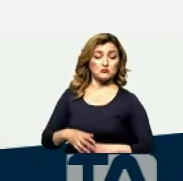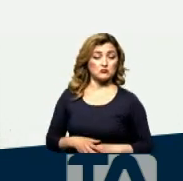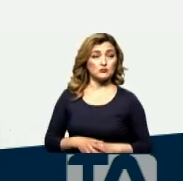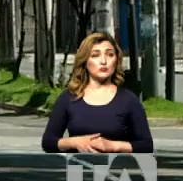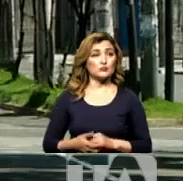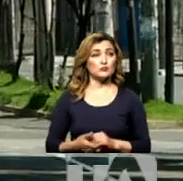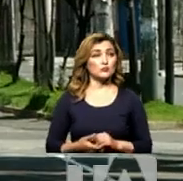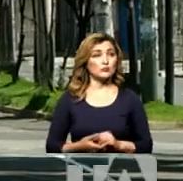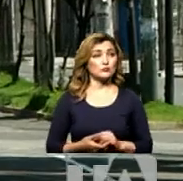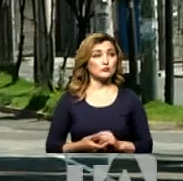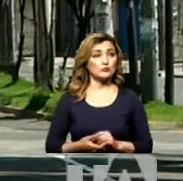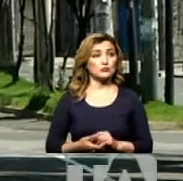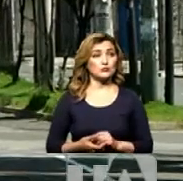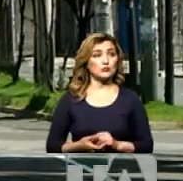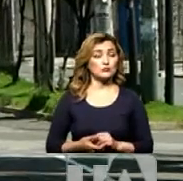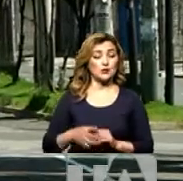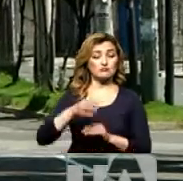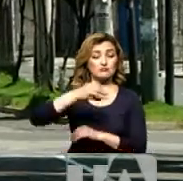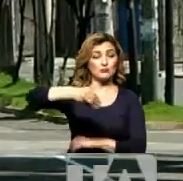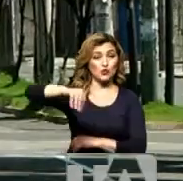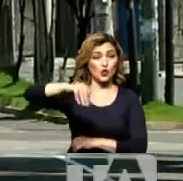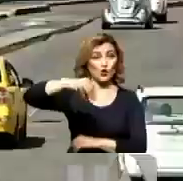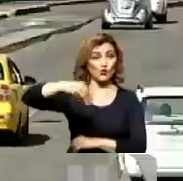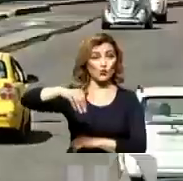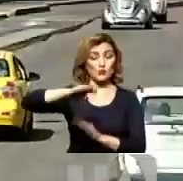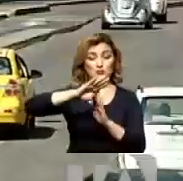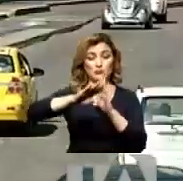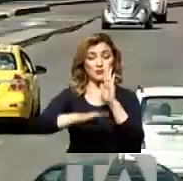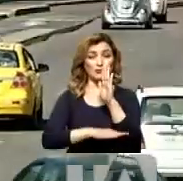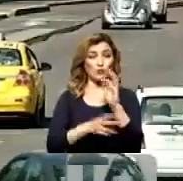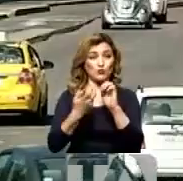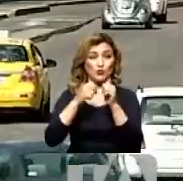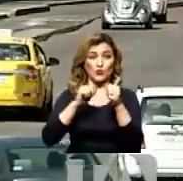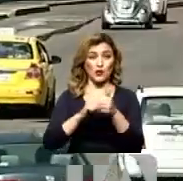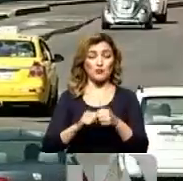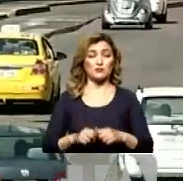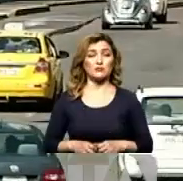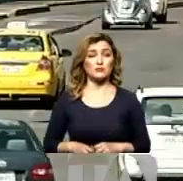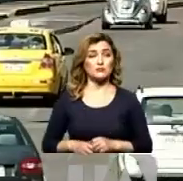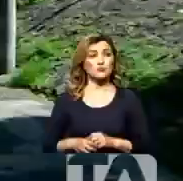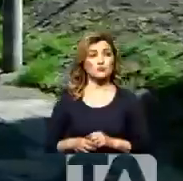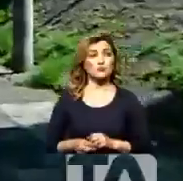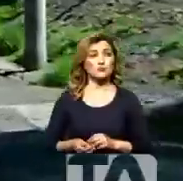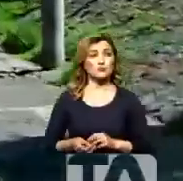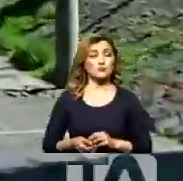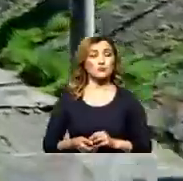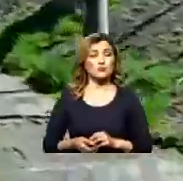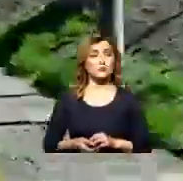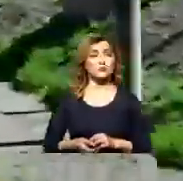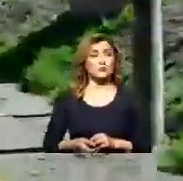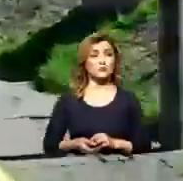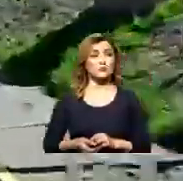www.gov.es, que durante todo este miércoles presentó serios problemas. En Quito, Belén Merizalde, 24 horas.